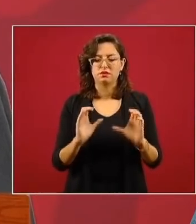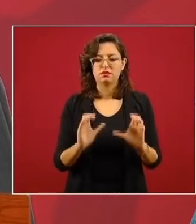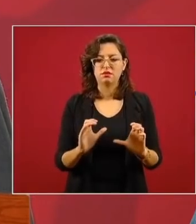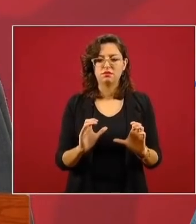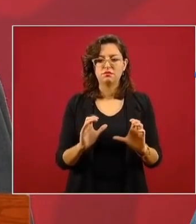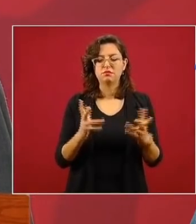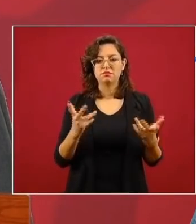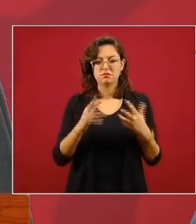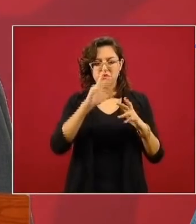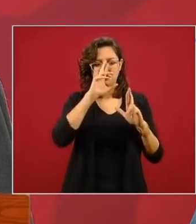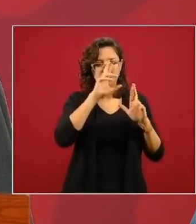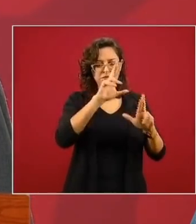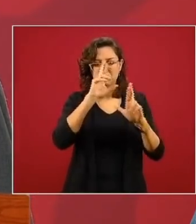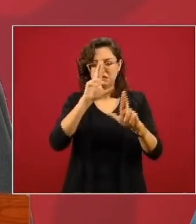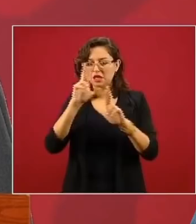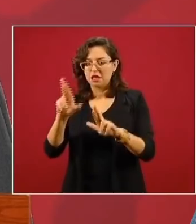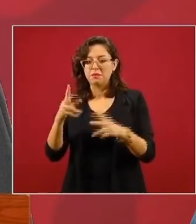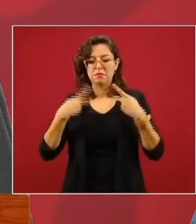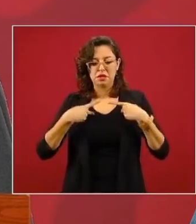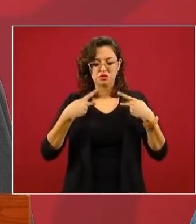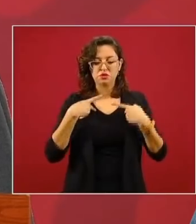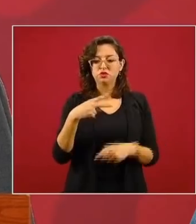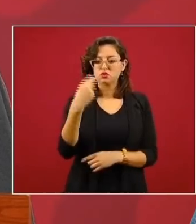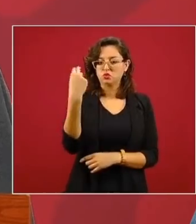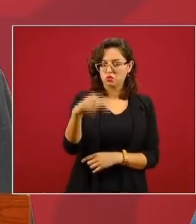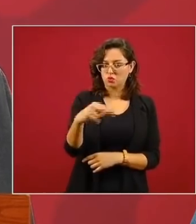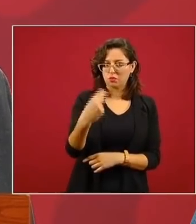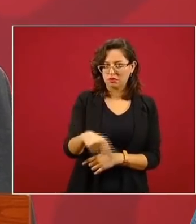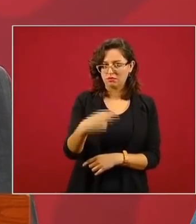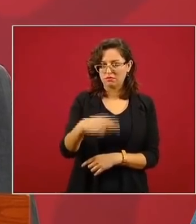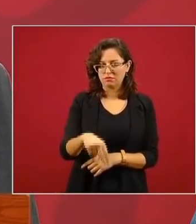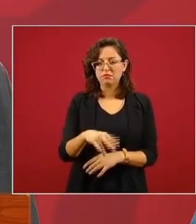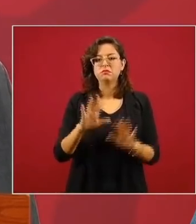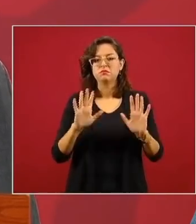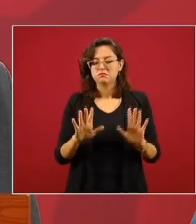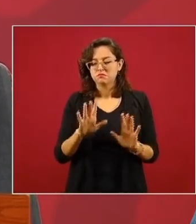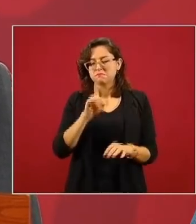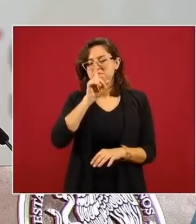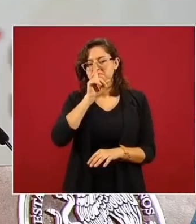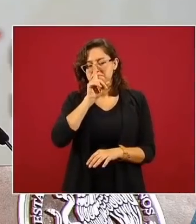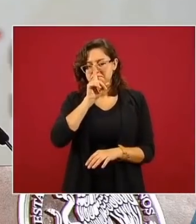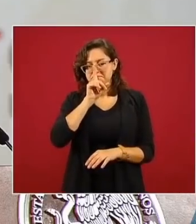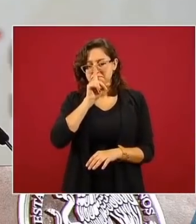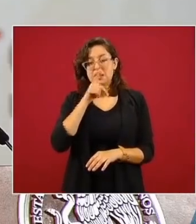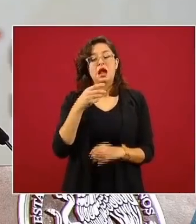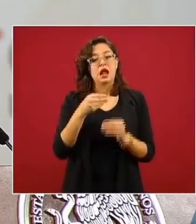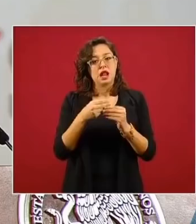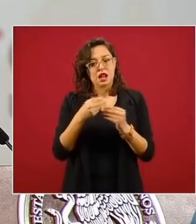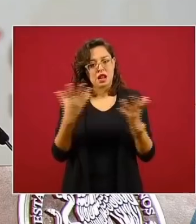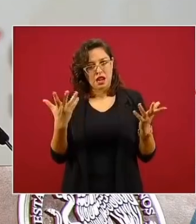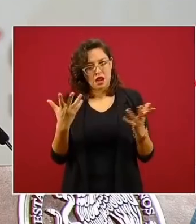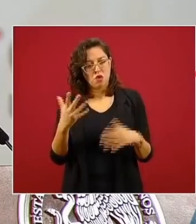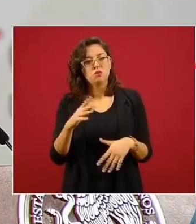por dignidad, los nombres de las personas. Entonces se les va a notificar, eso sí, y se les